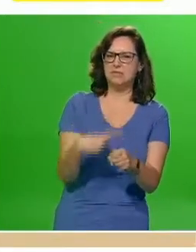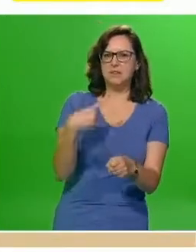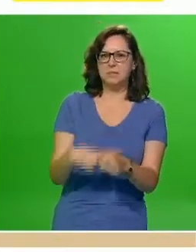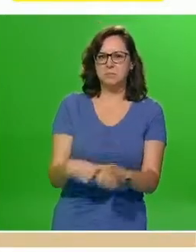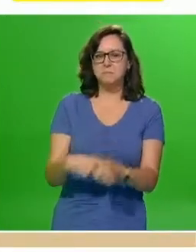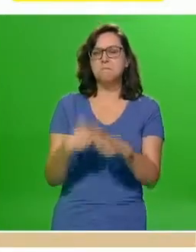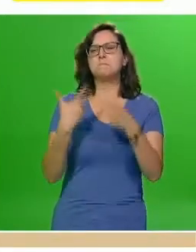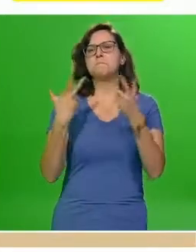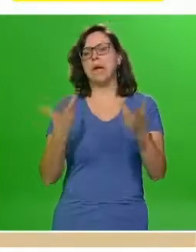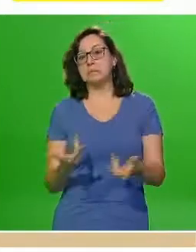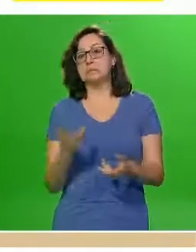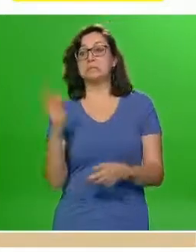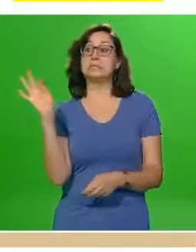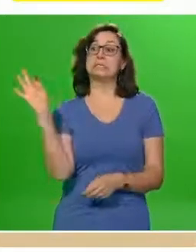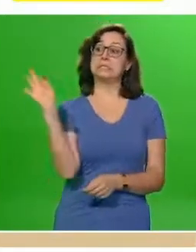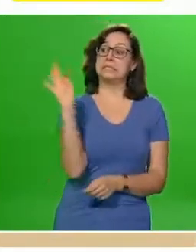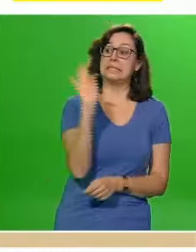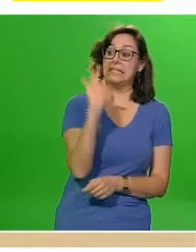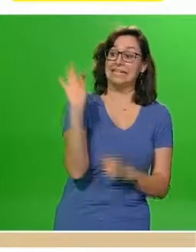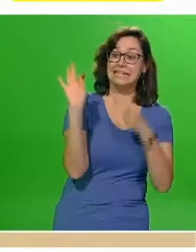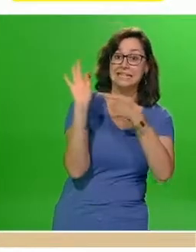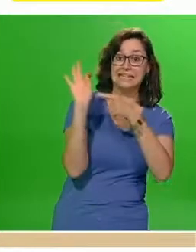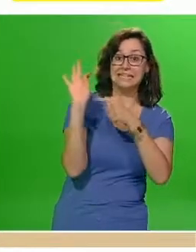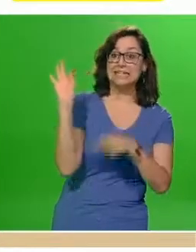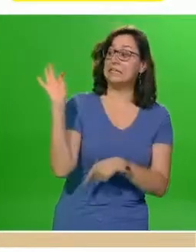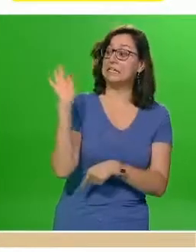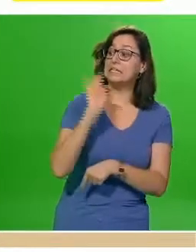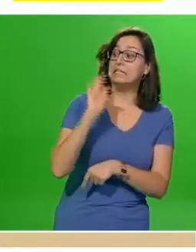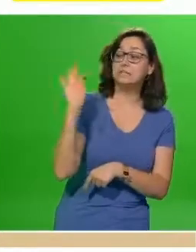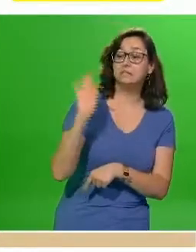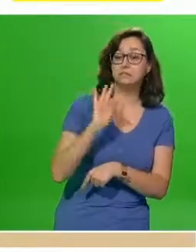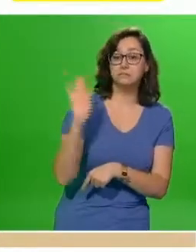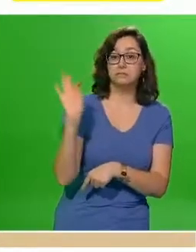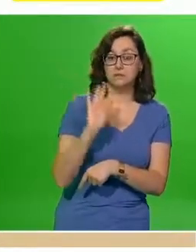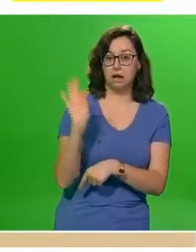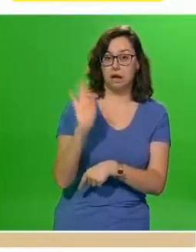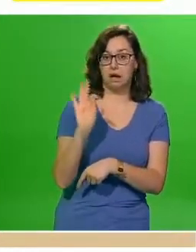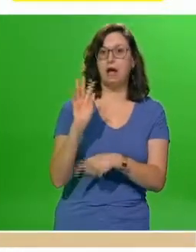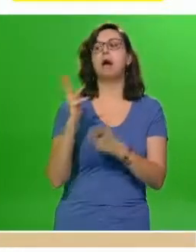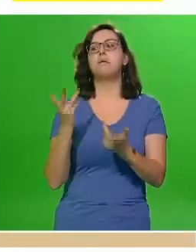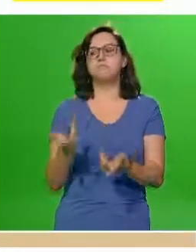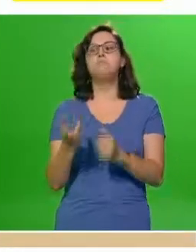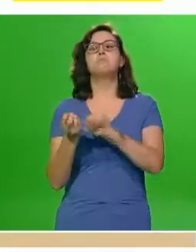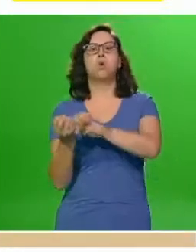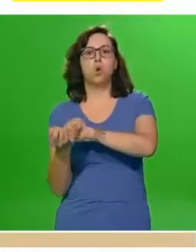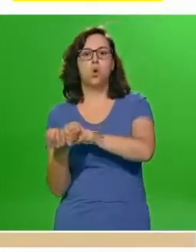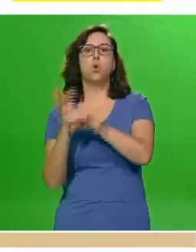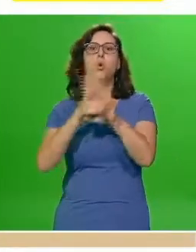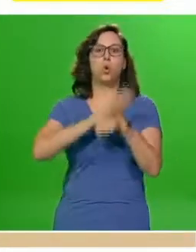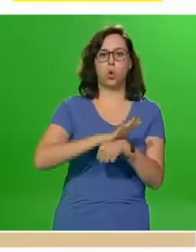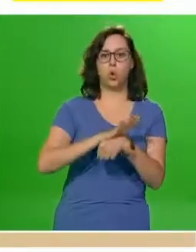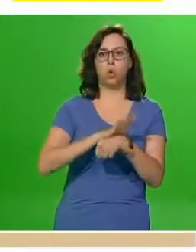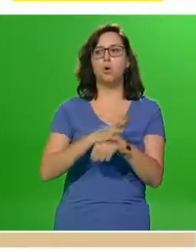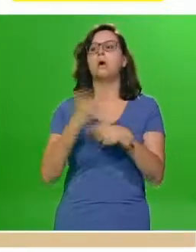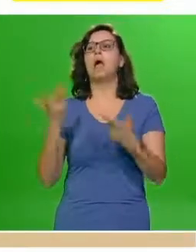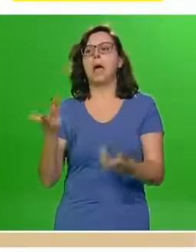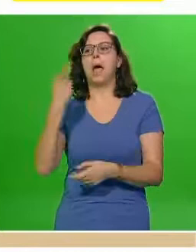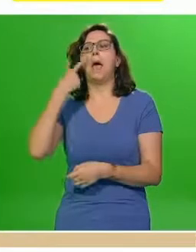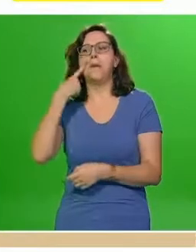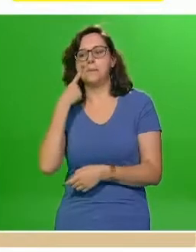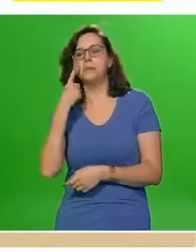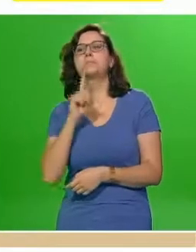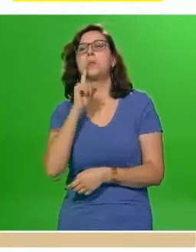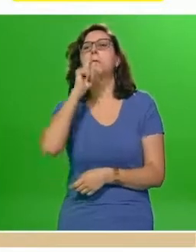atención con un cuadro clínico que se cataloga como un cuadro sospechoso de COVID, se le toma